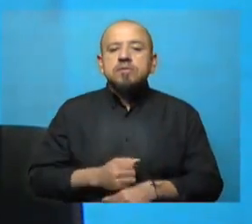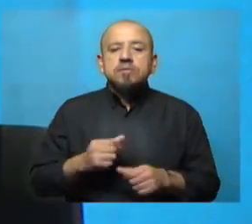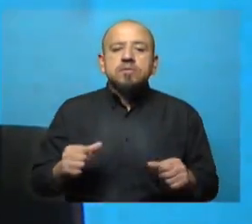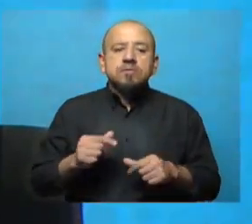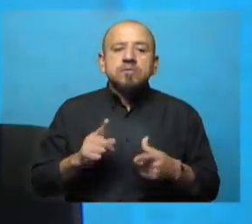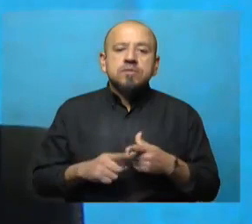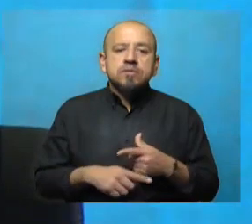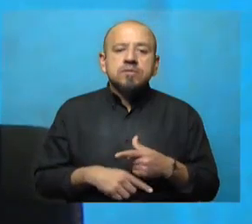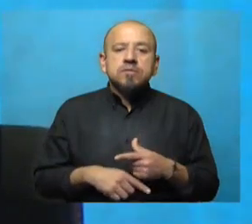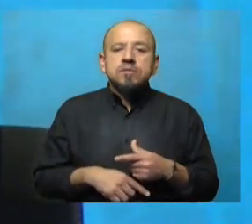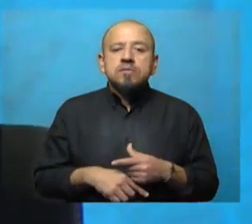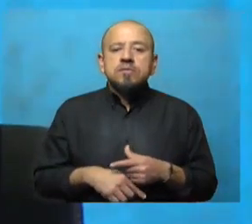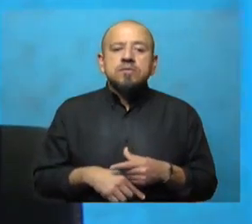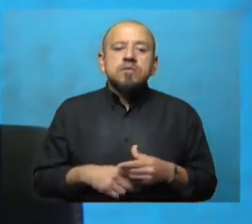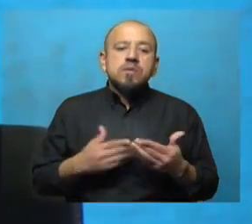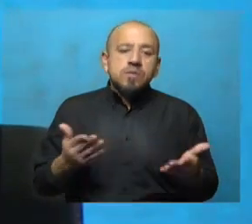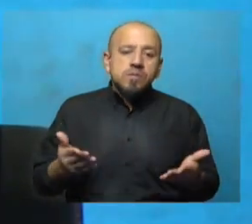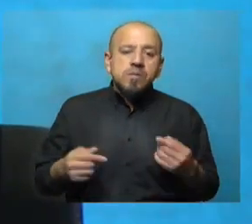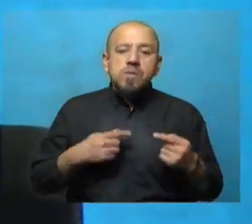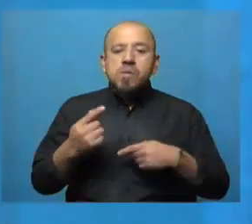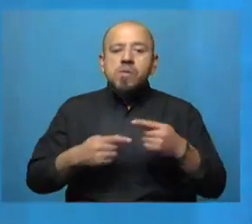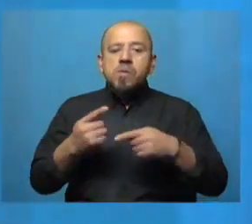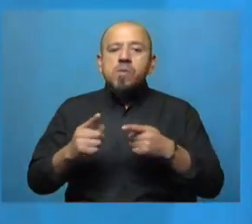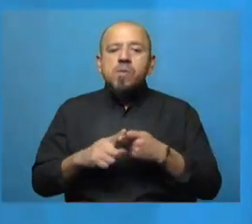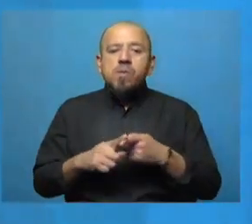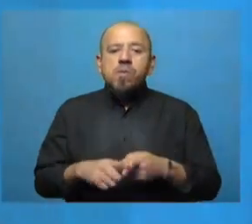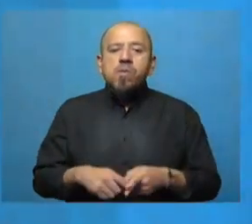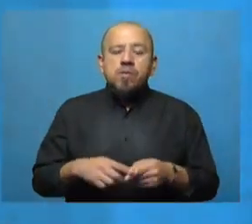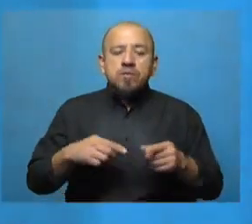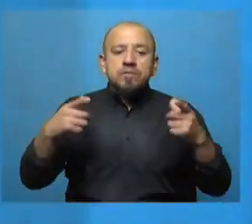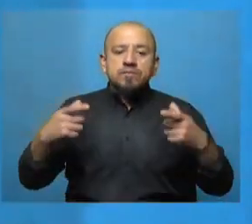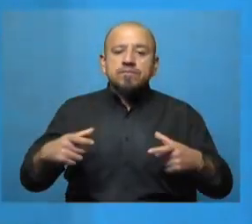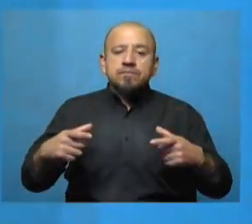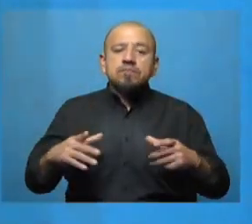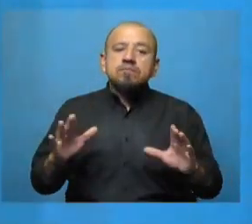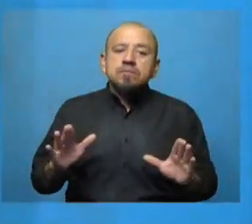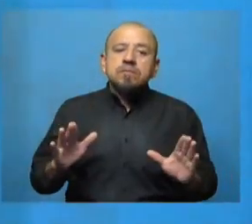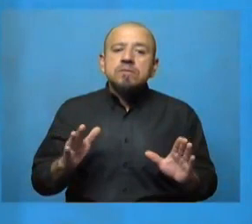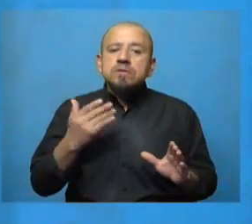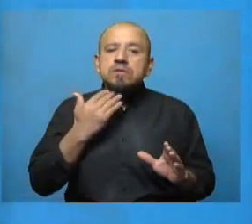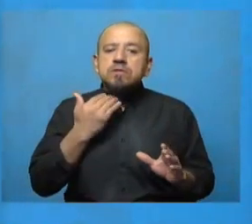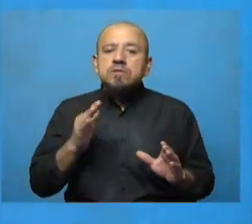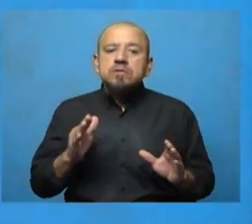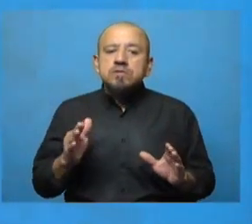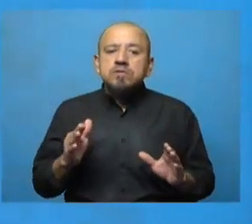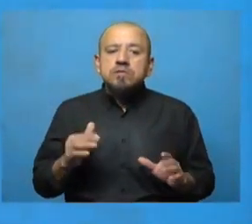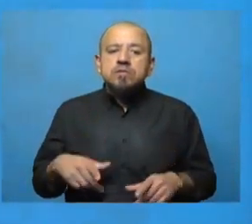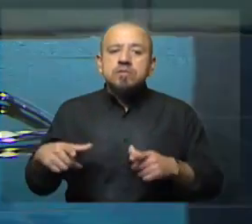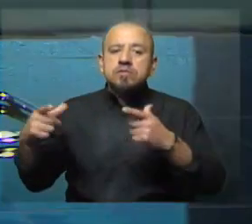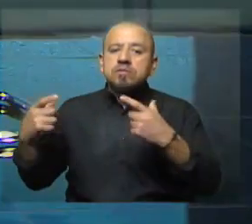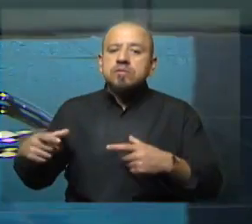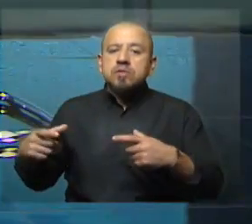te inspira dejas la puerta abierta para seguir haciendo alguno más sí la idea sacar otro disco no sé no sé que no se sacan discos